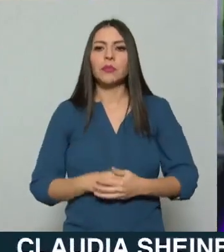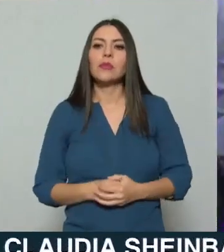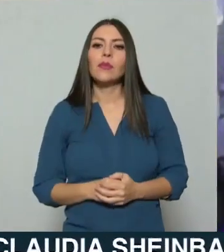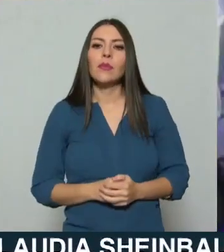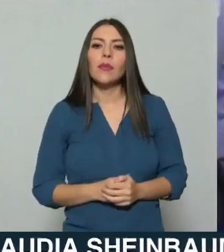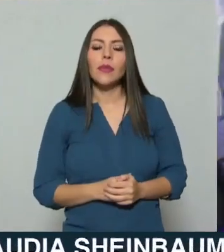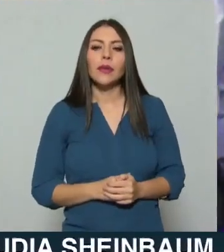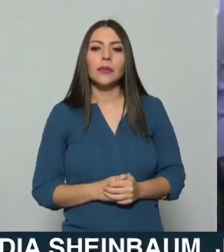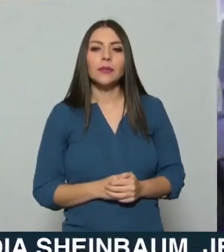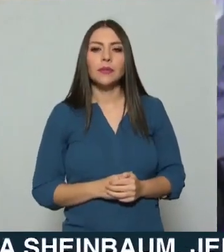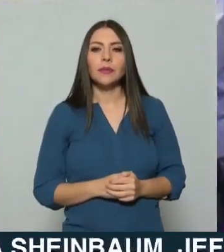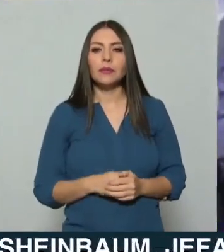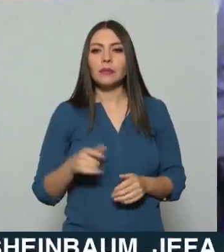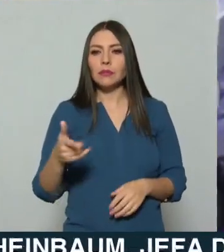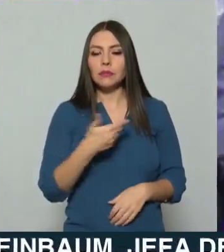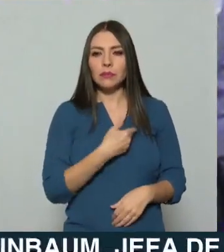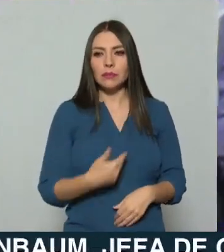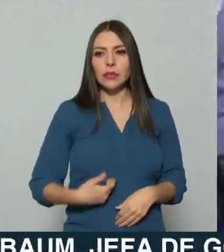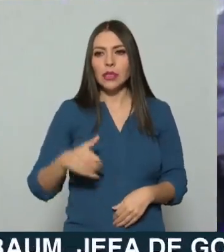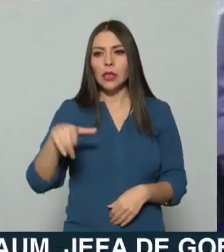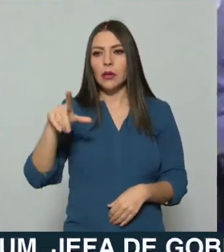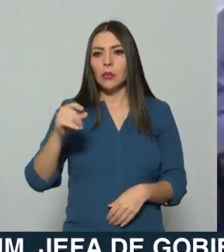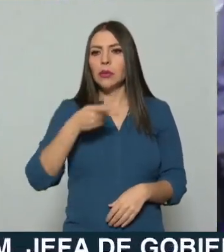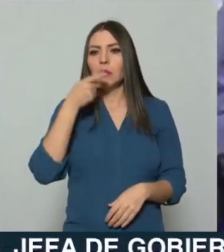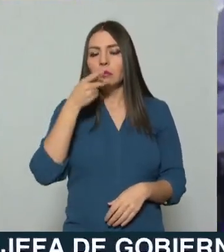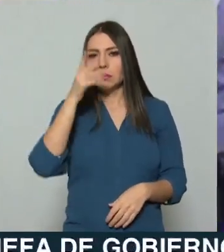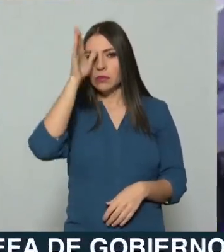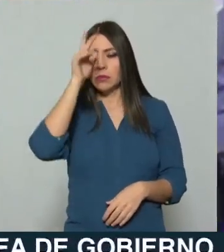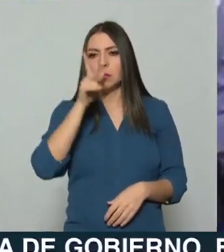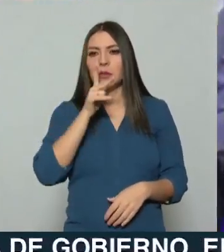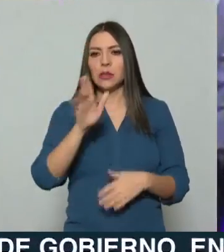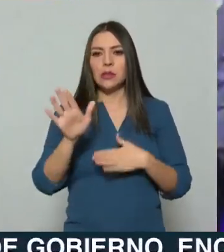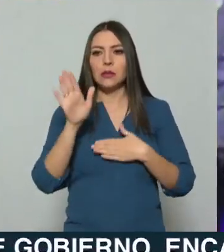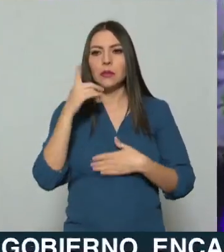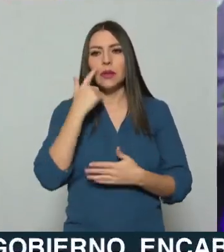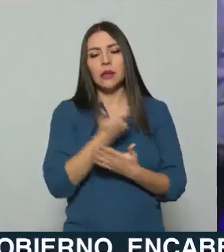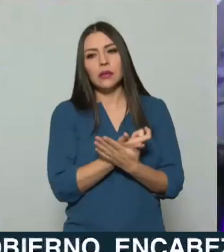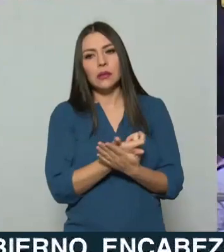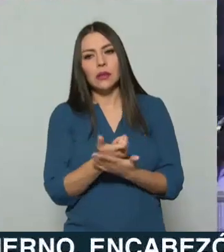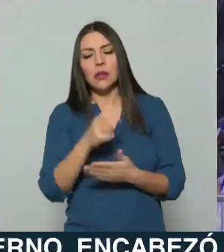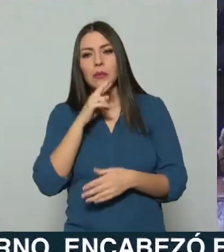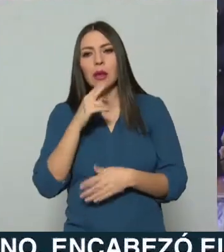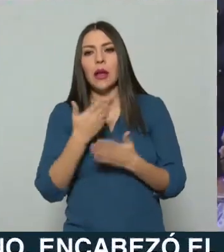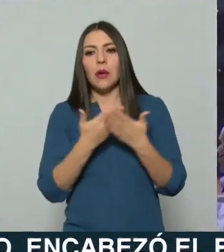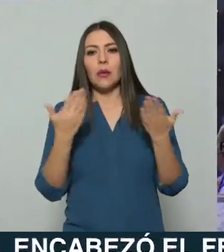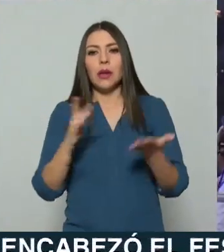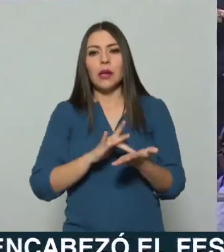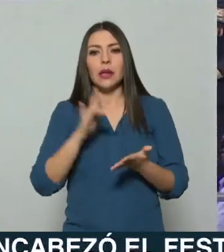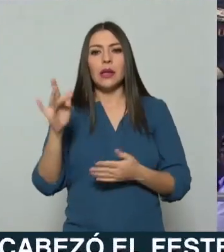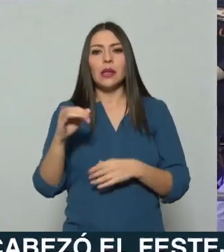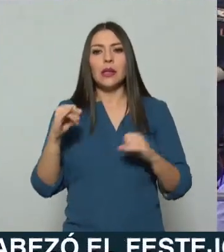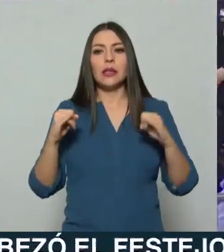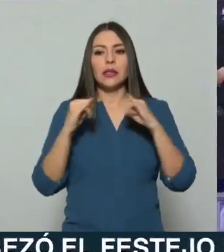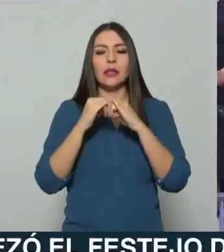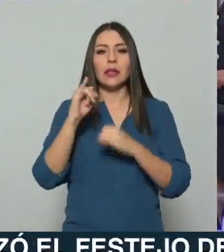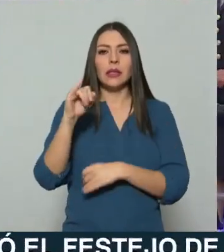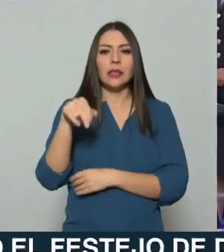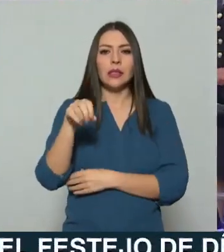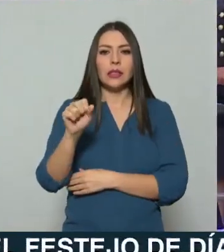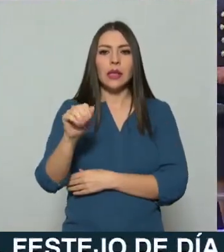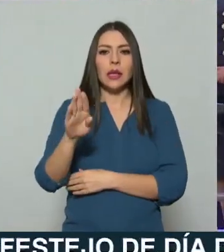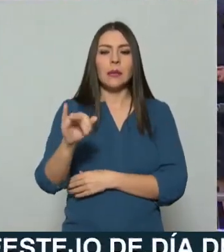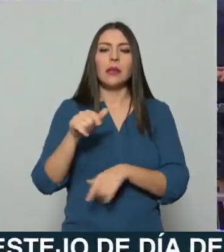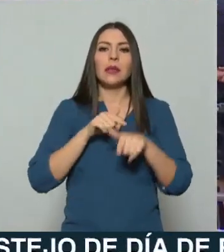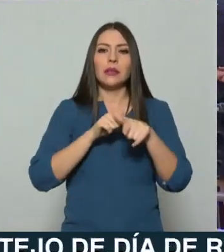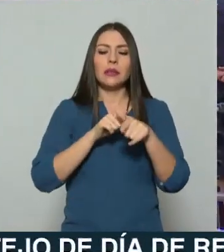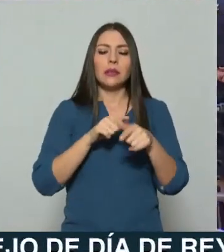Manuel López Obrador prometió luchar para mejorar los sueldos y señaló que gracias al INSABI se mantendrán los servicios de salud para